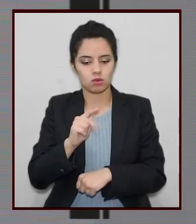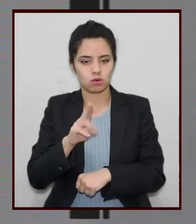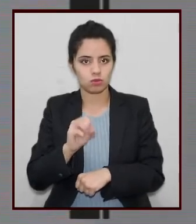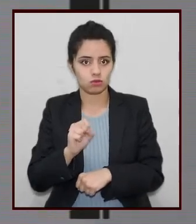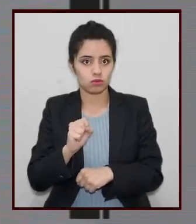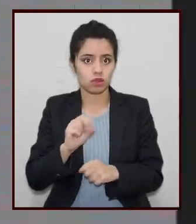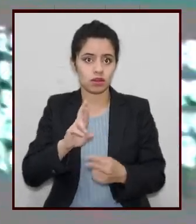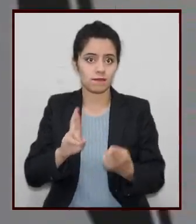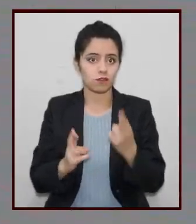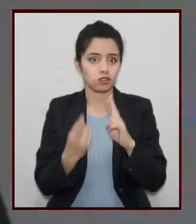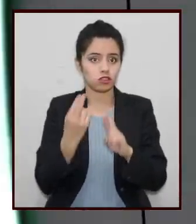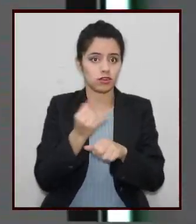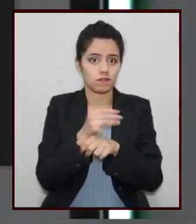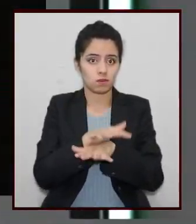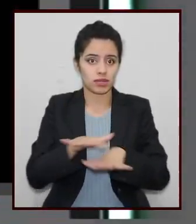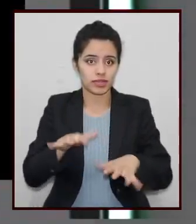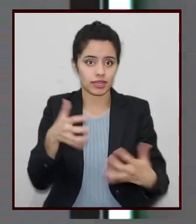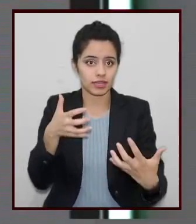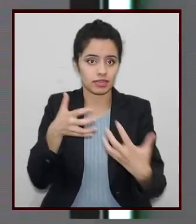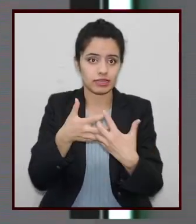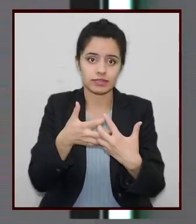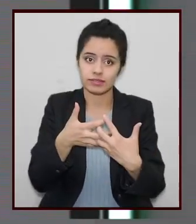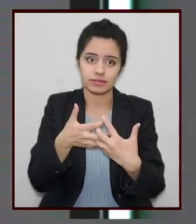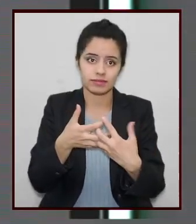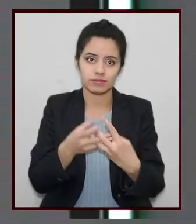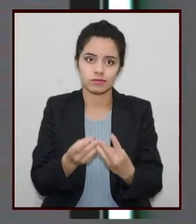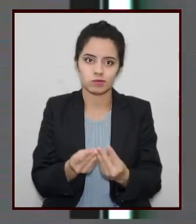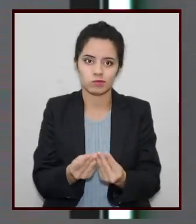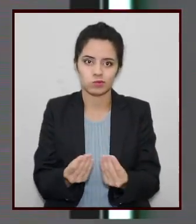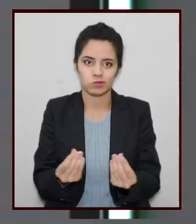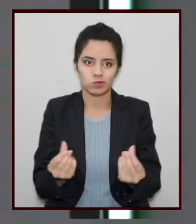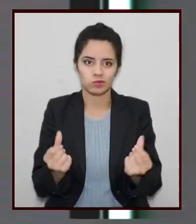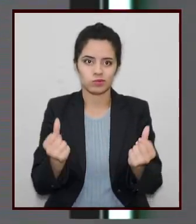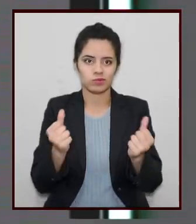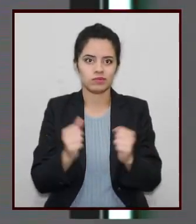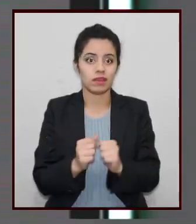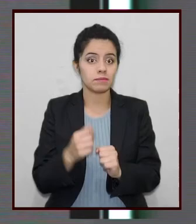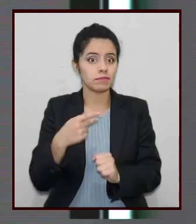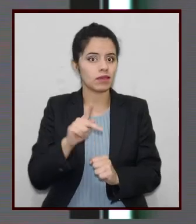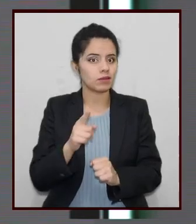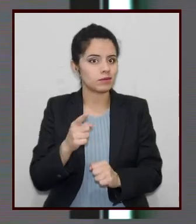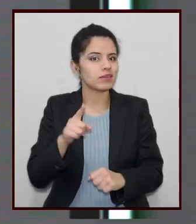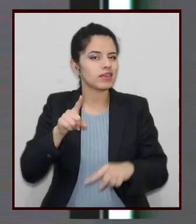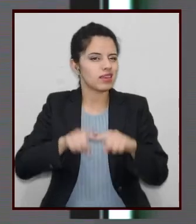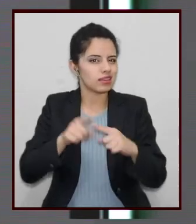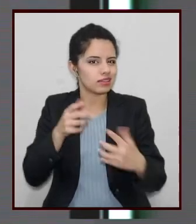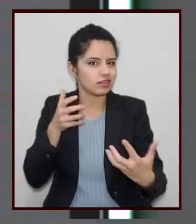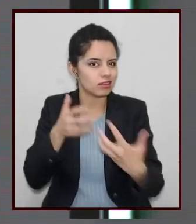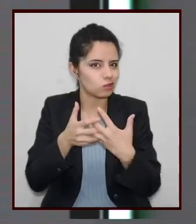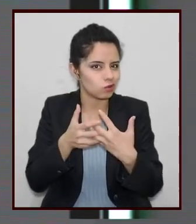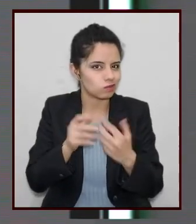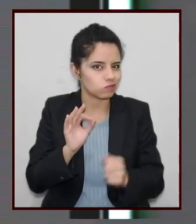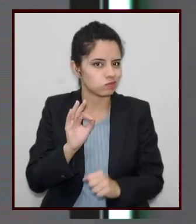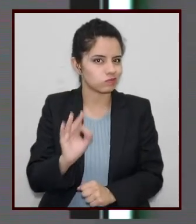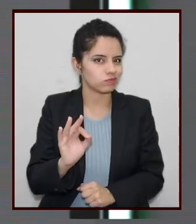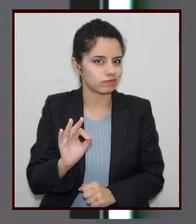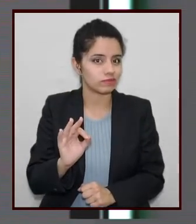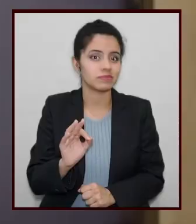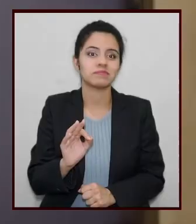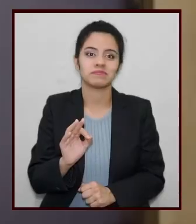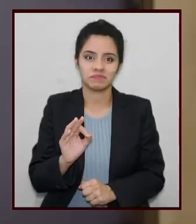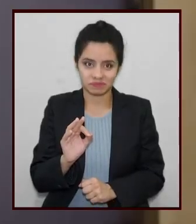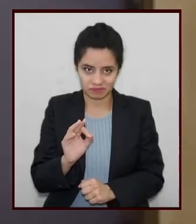se adaptó a la revolución informática y se extinguió. Pero adivinen quién sí se adaptó, y muy bien, por